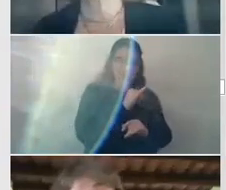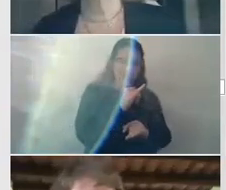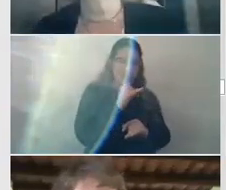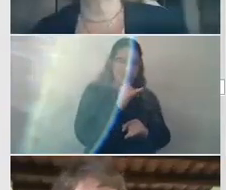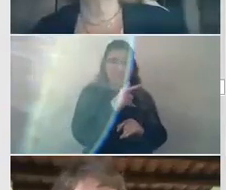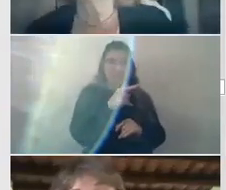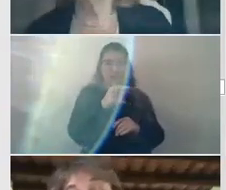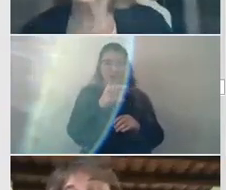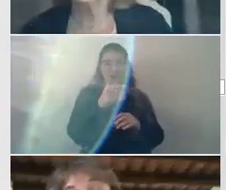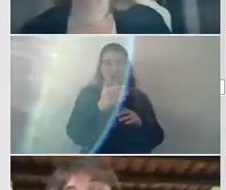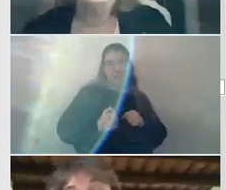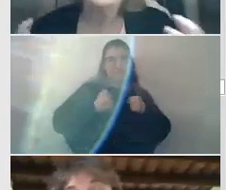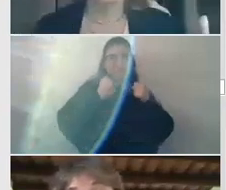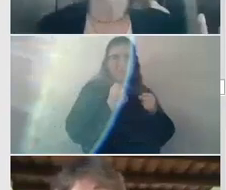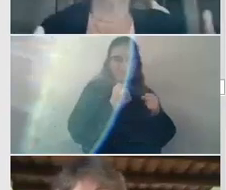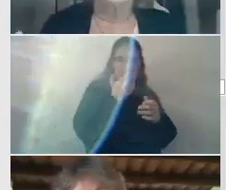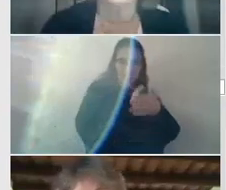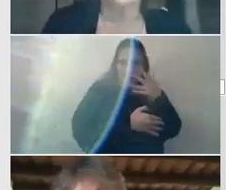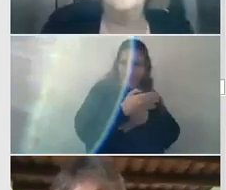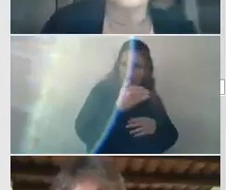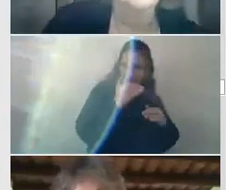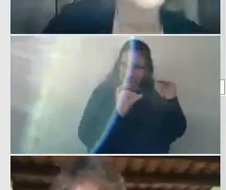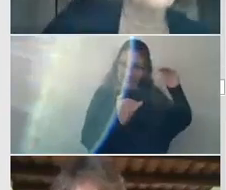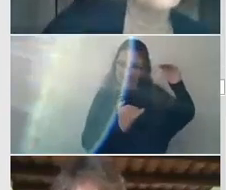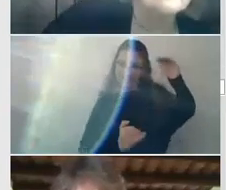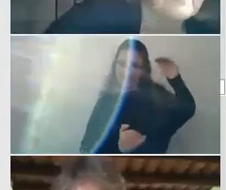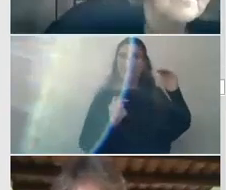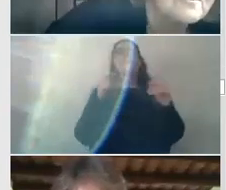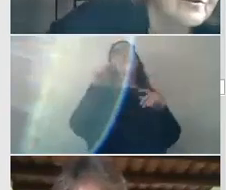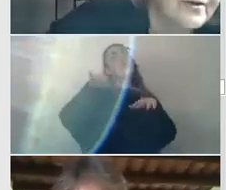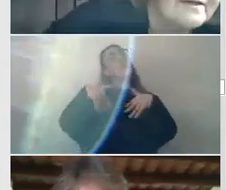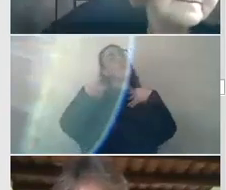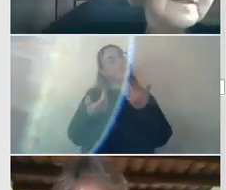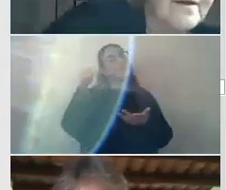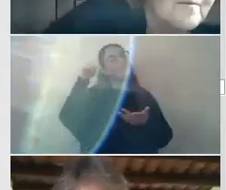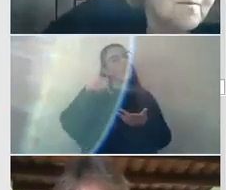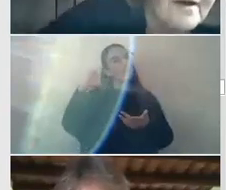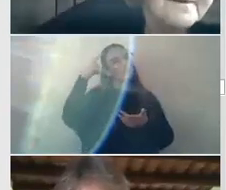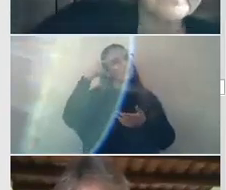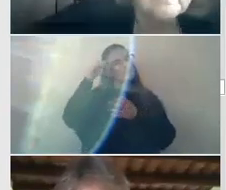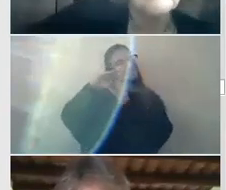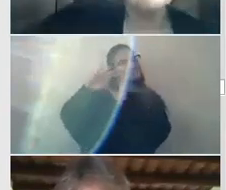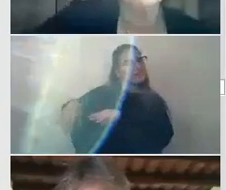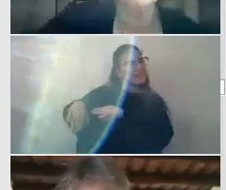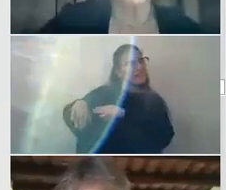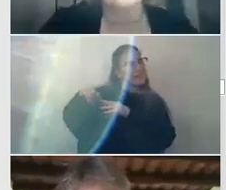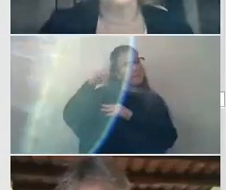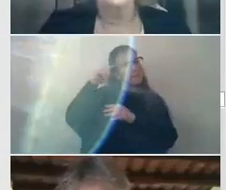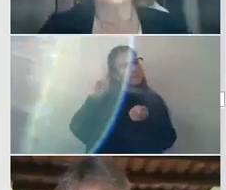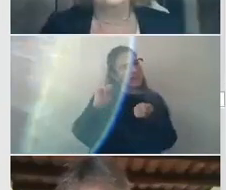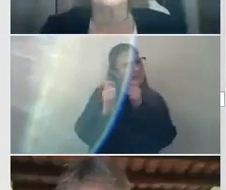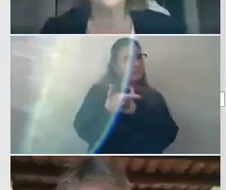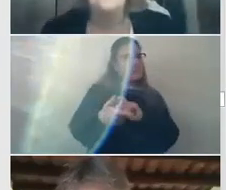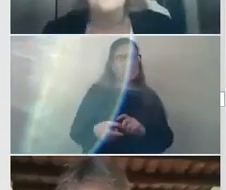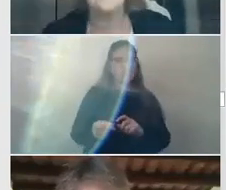discapacidad por eso hay que ir deconstruyendo señores deconstruir bueno a ver vamos a la